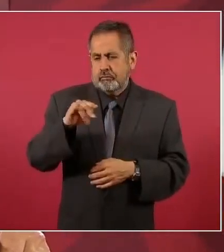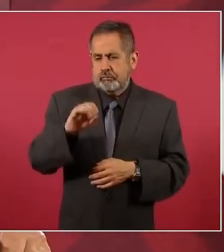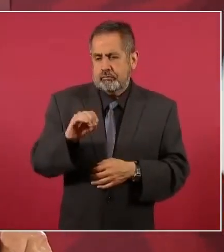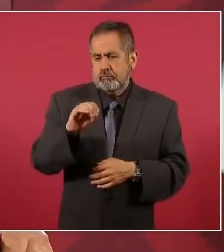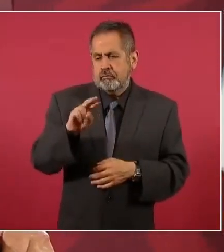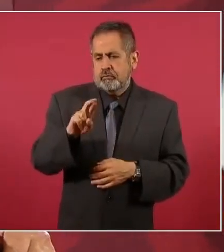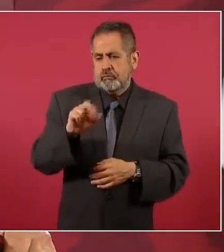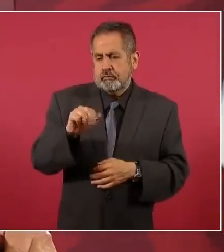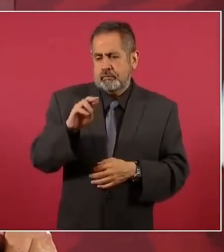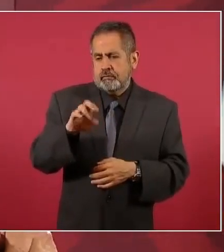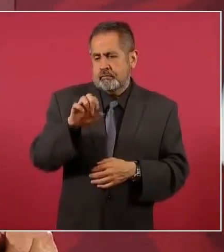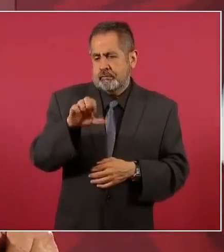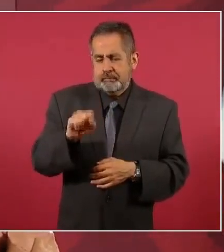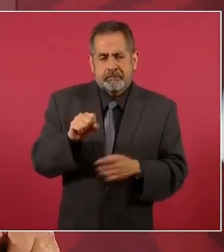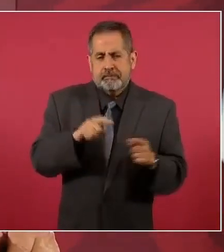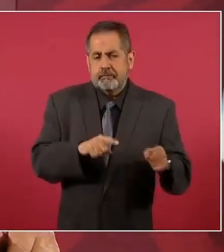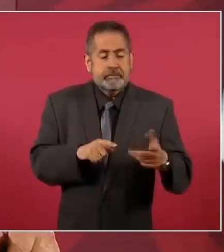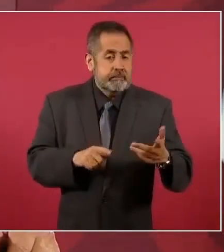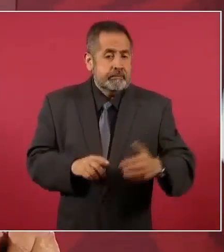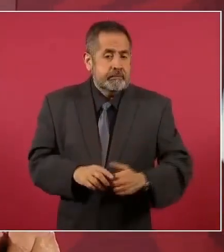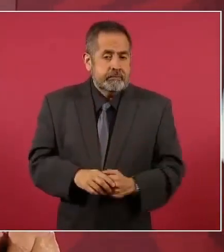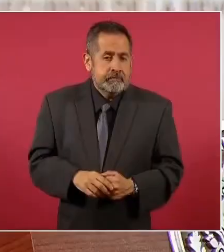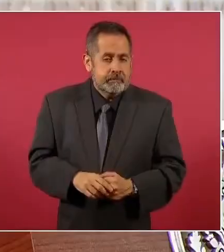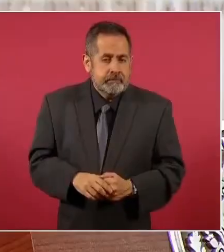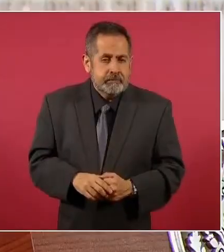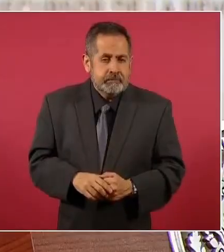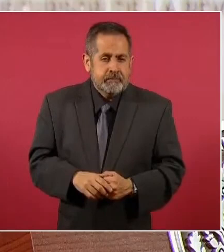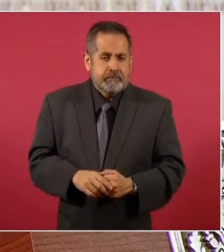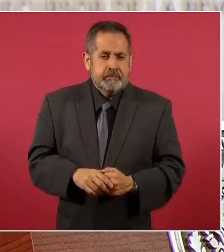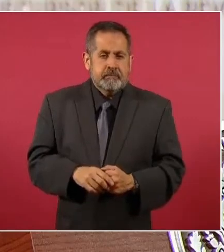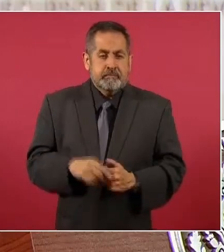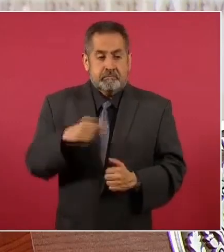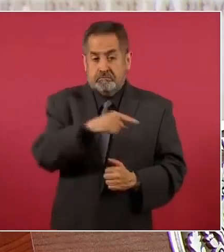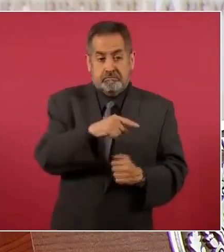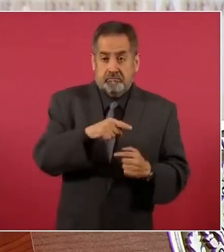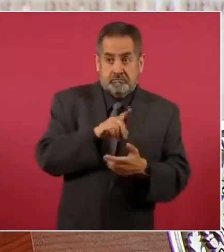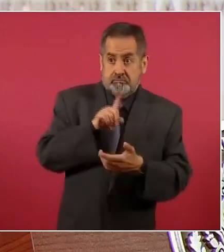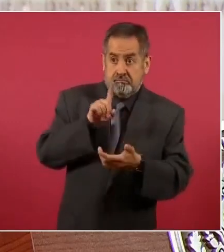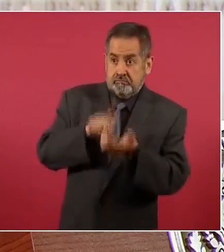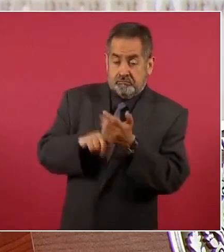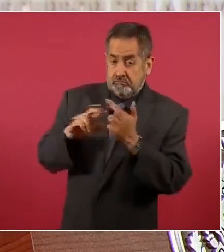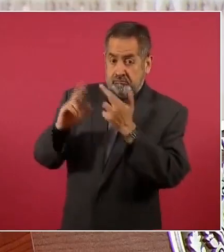decía, y era anticlerical,